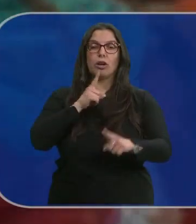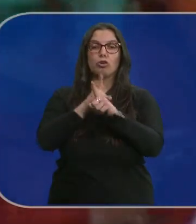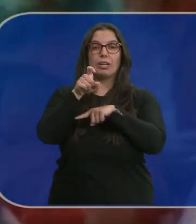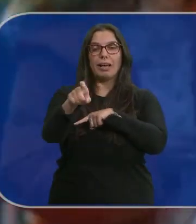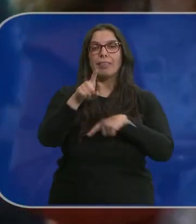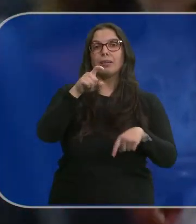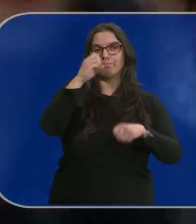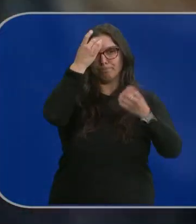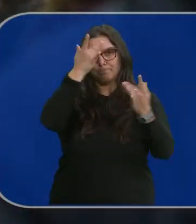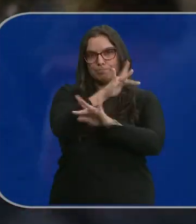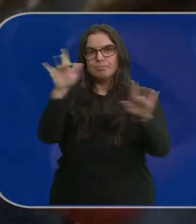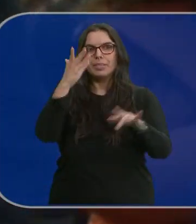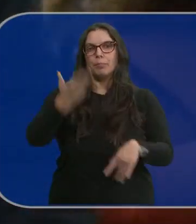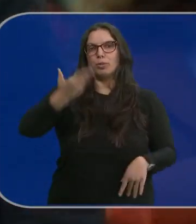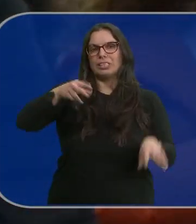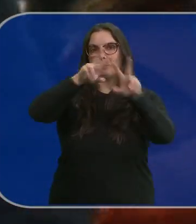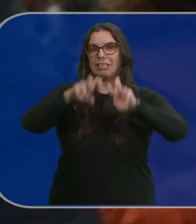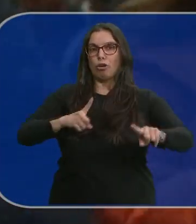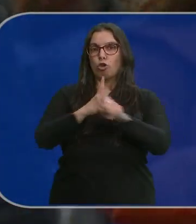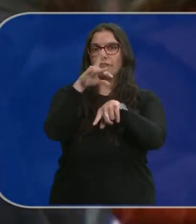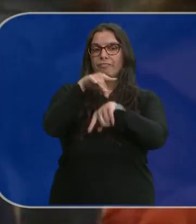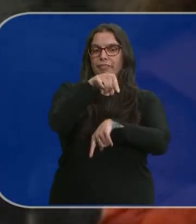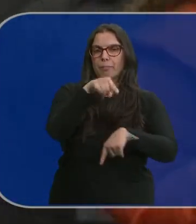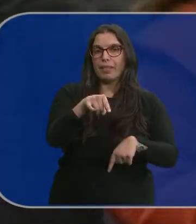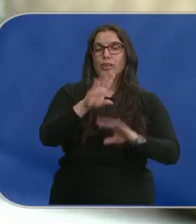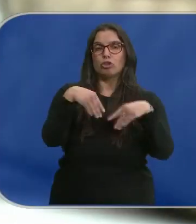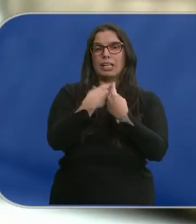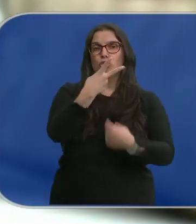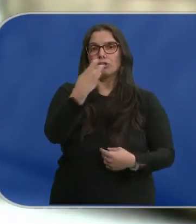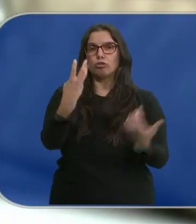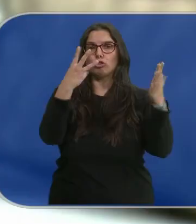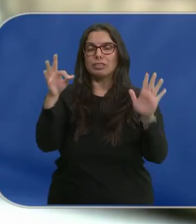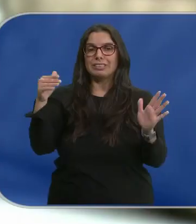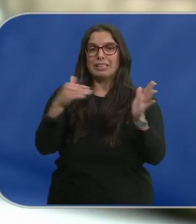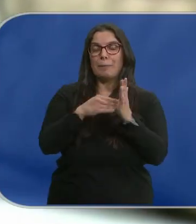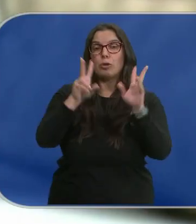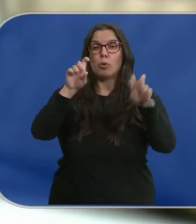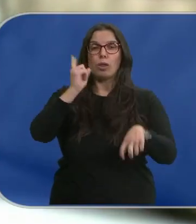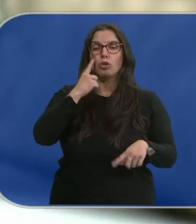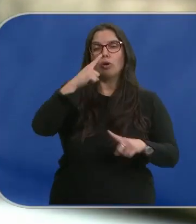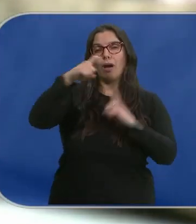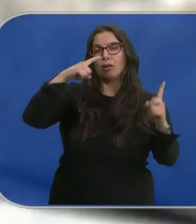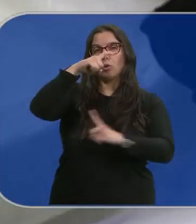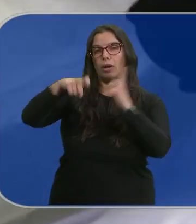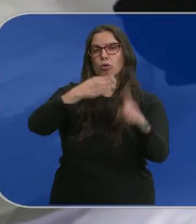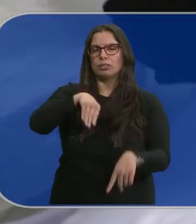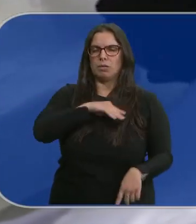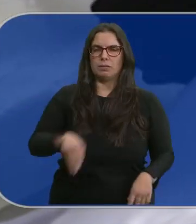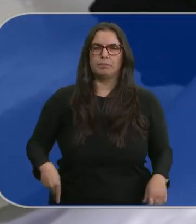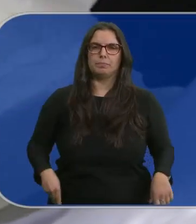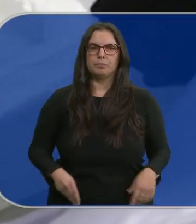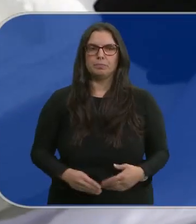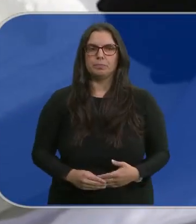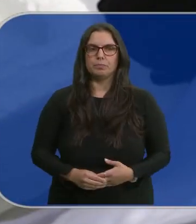recuerda la importancia de investigar contra una enfermedad con 280.000 nuevos diagnósticos en España cada